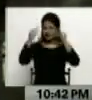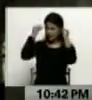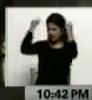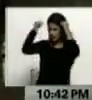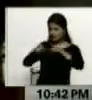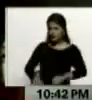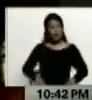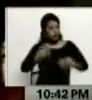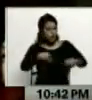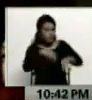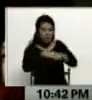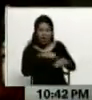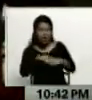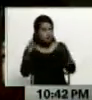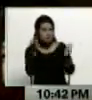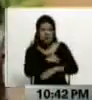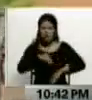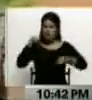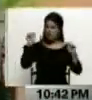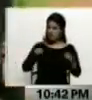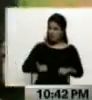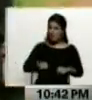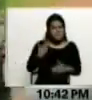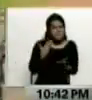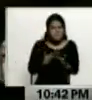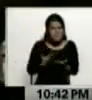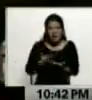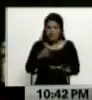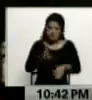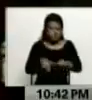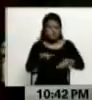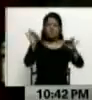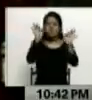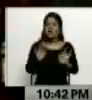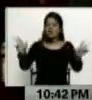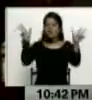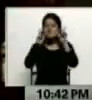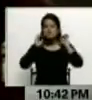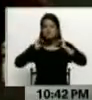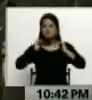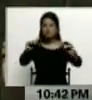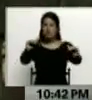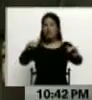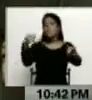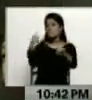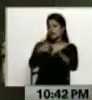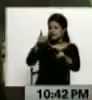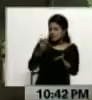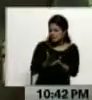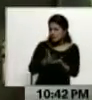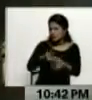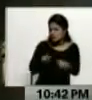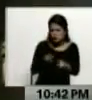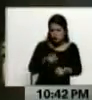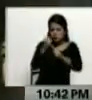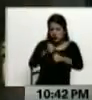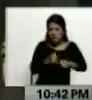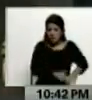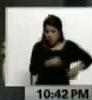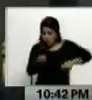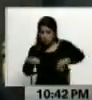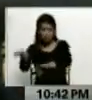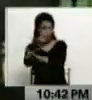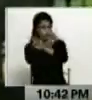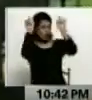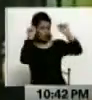cl de cabeza y perro y siempre andaba descalso para que no sonar el suelo su lanza de dos anillos arma común del llanero nunca la